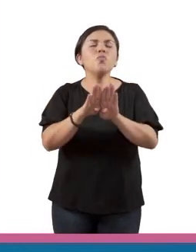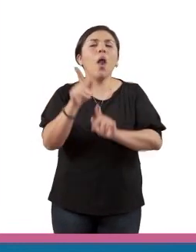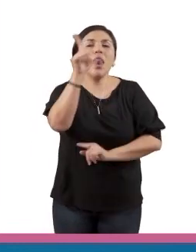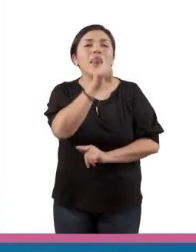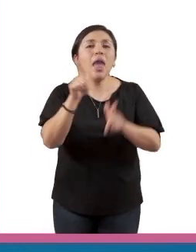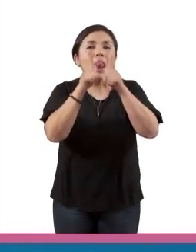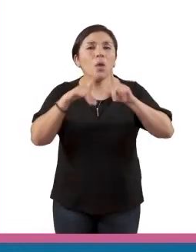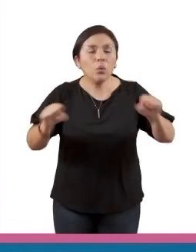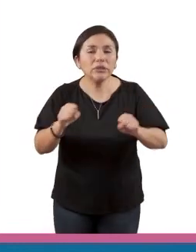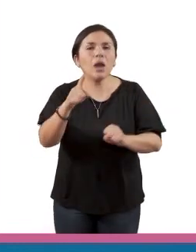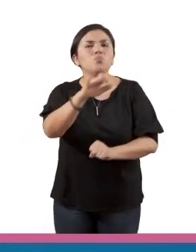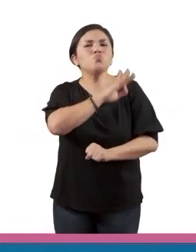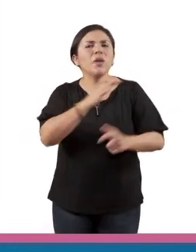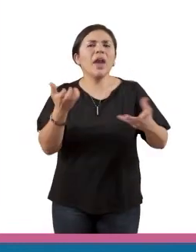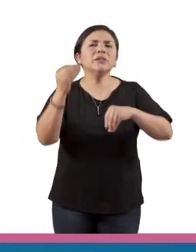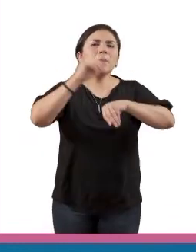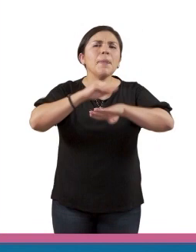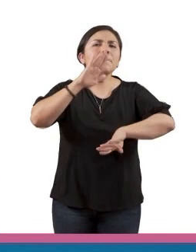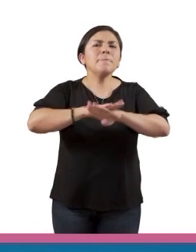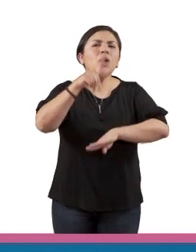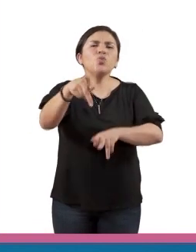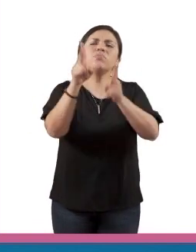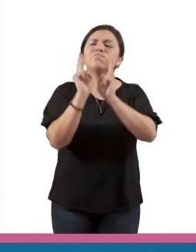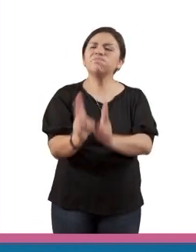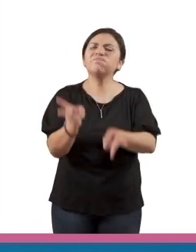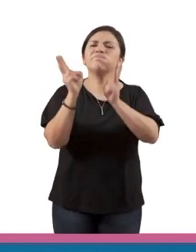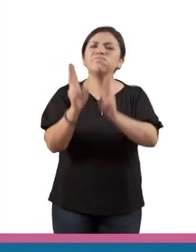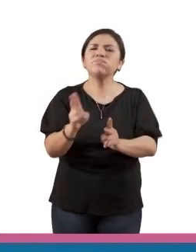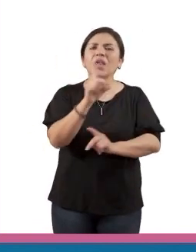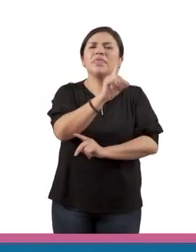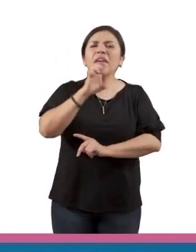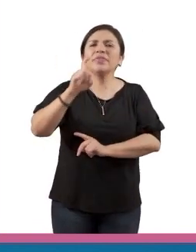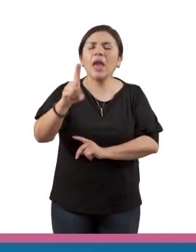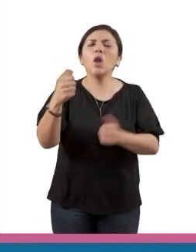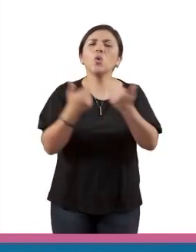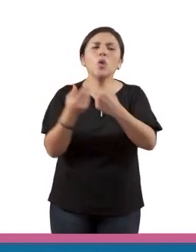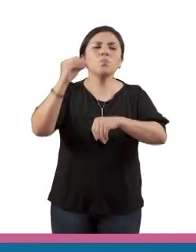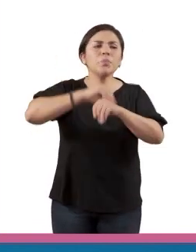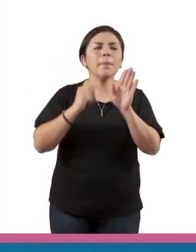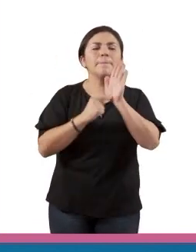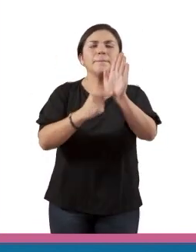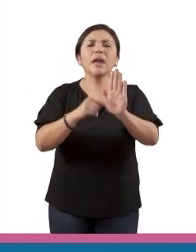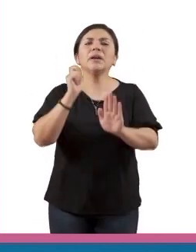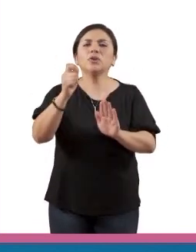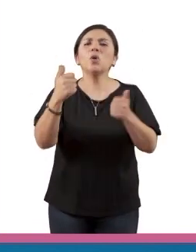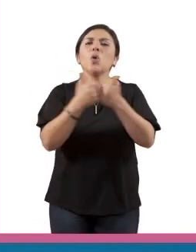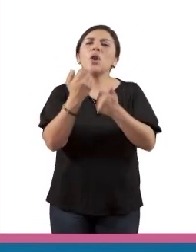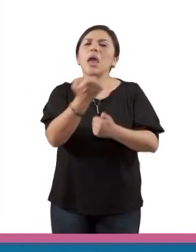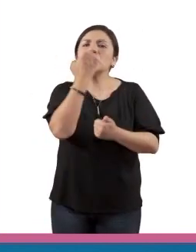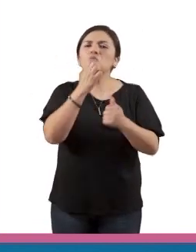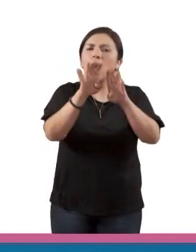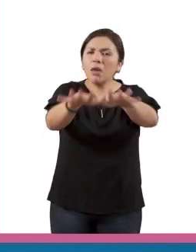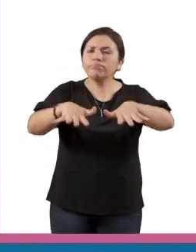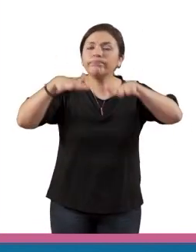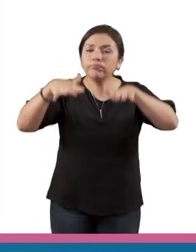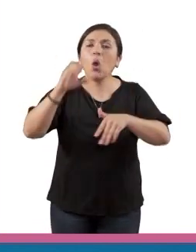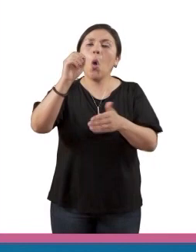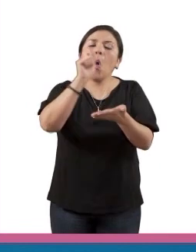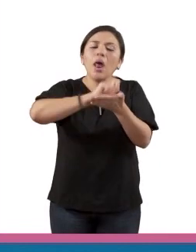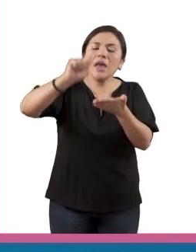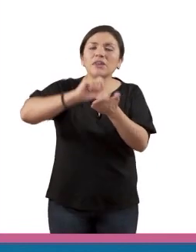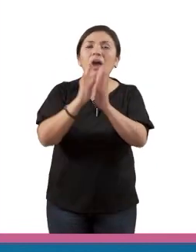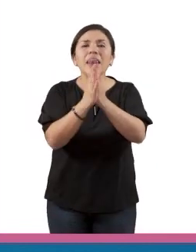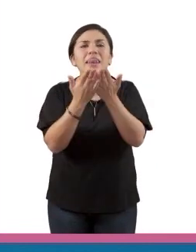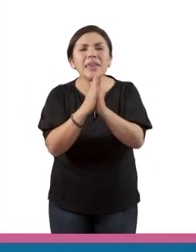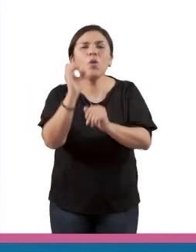aptitud lingüística, pueden desarrollar su propia plática TED y presentarla en su comunidad, escribir un libro